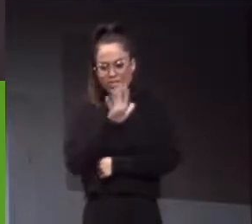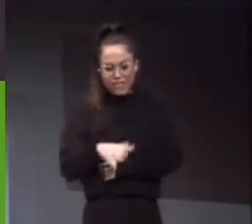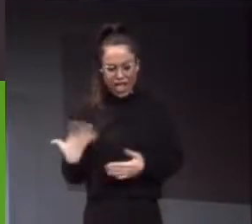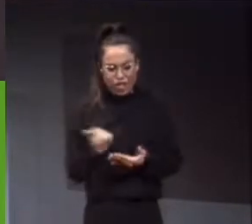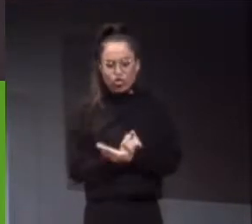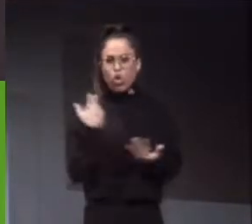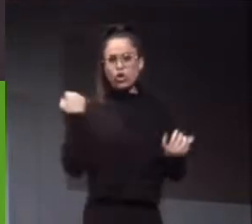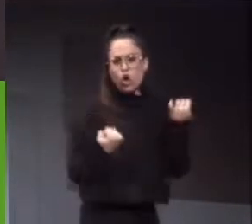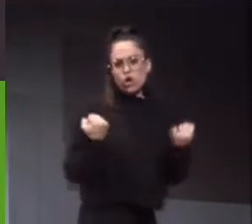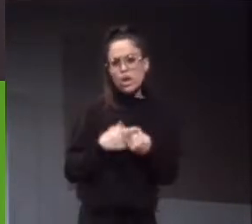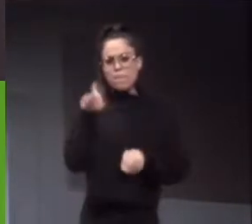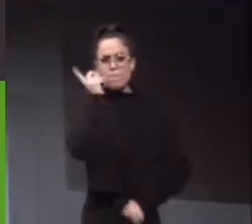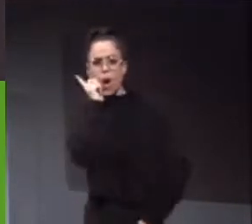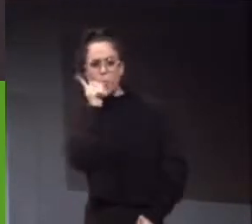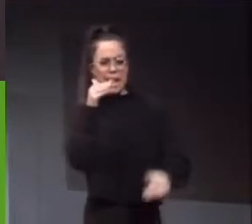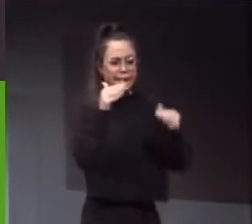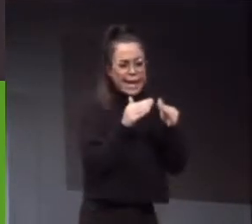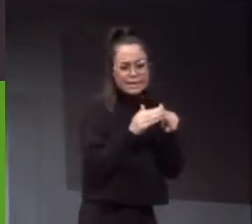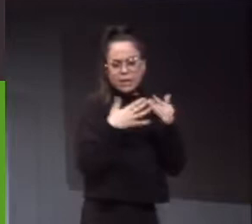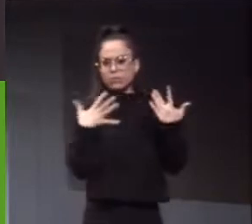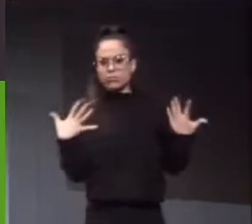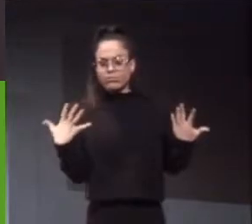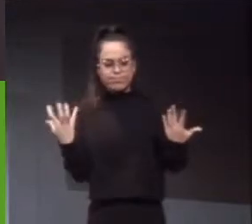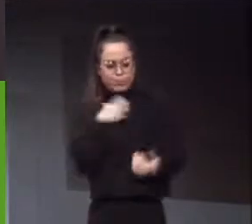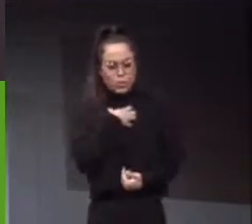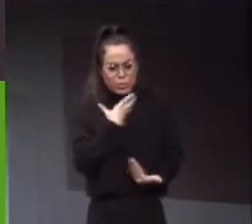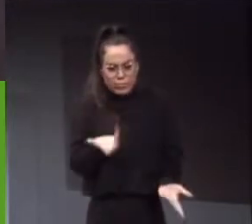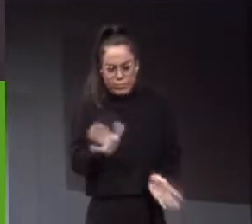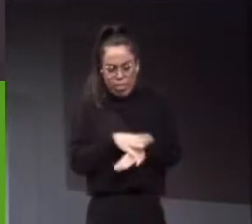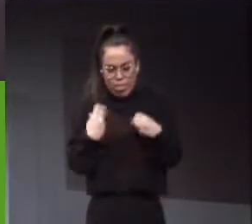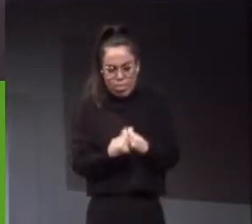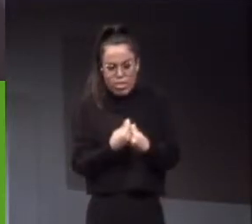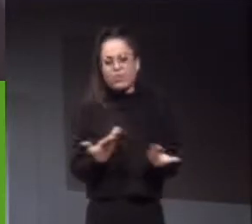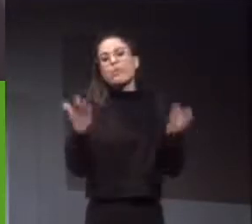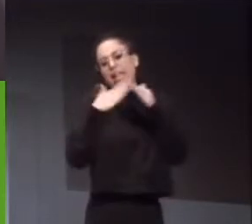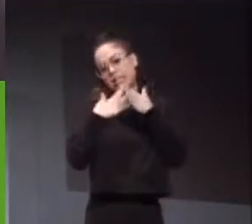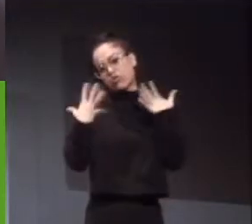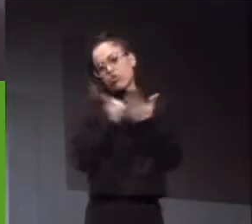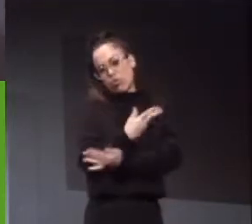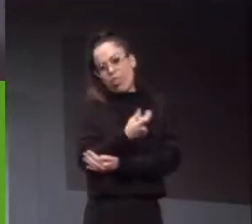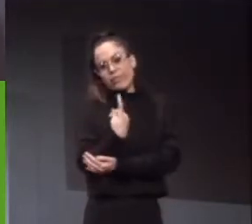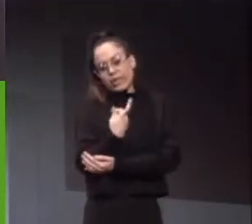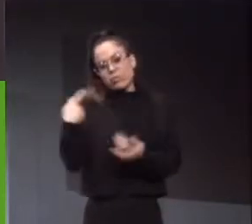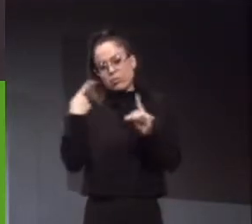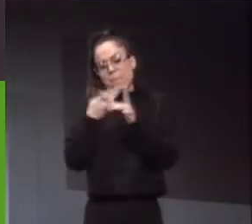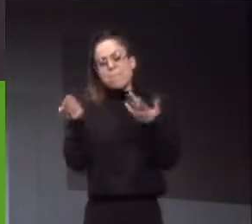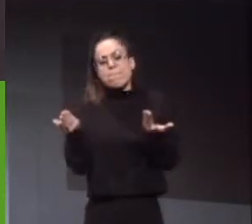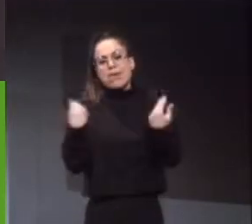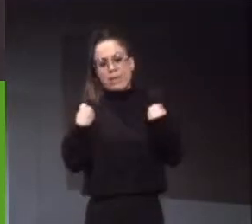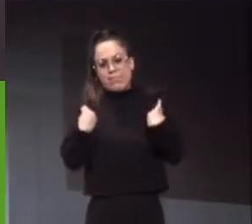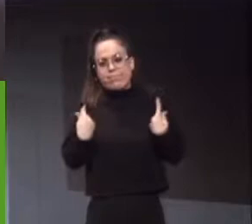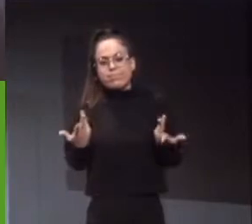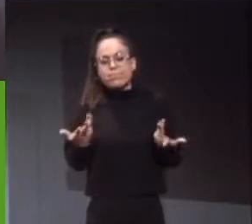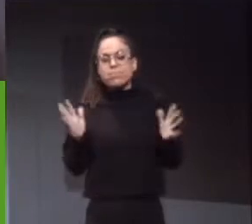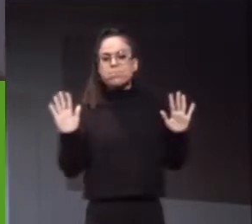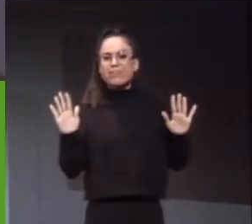coches móvil casas no sé que no sé cuánto lo que hay que decir casa necesitamos todos para vivir evidentemente pero no podemos no